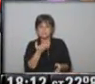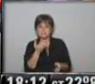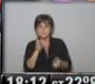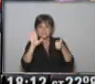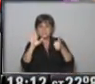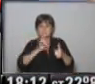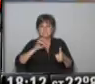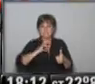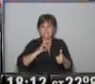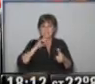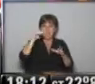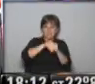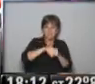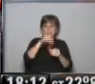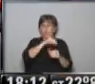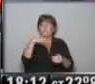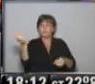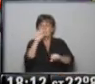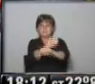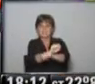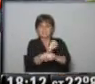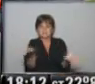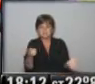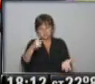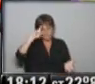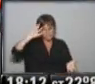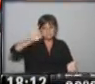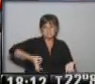6 años máxima, estoy adentro o estoy afuera. Punto.